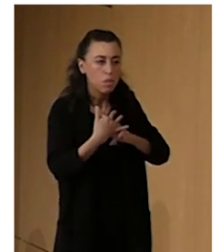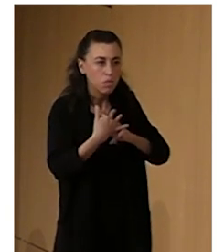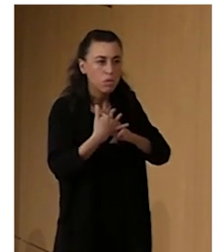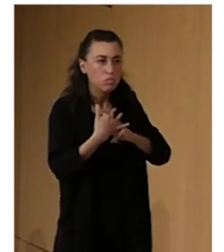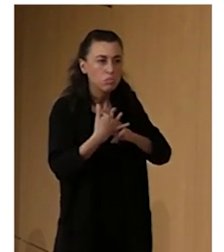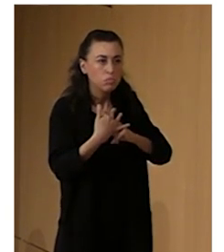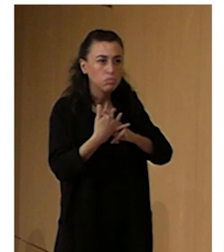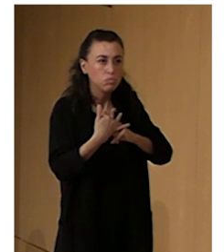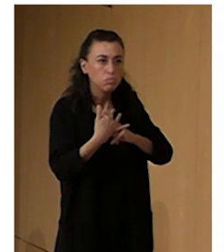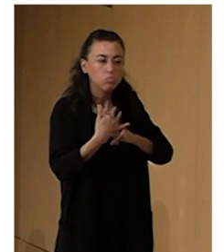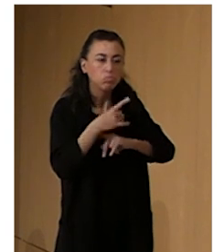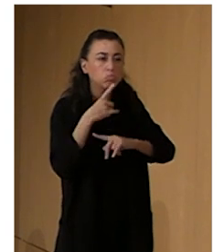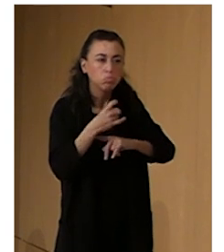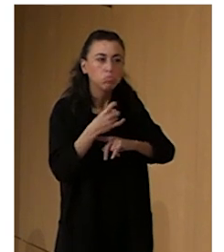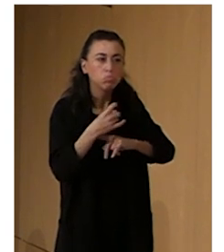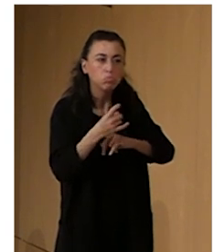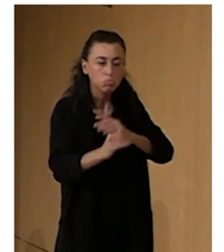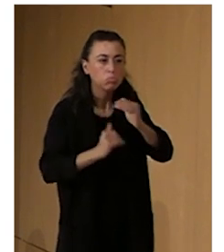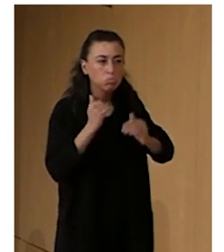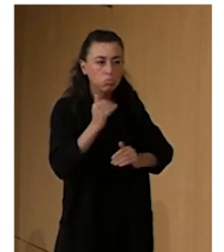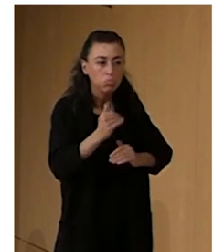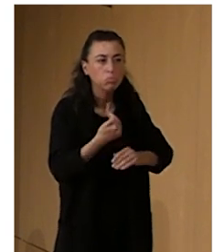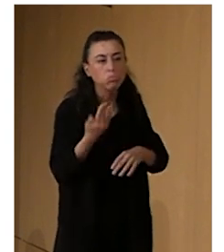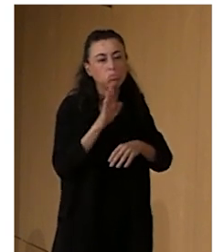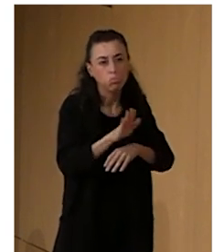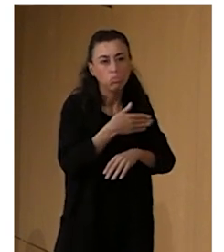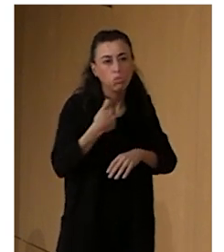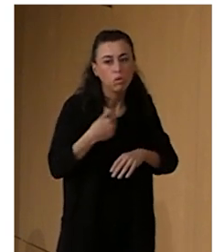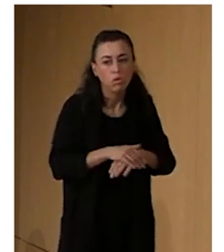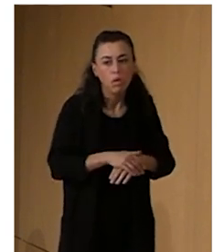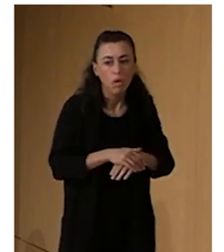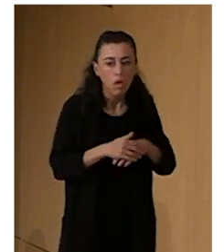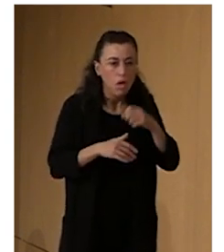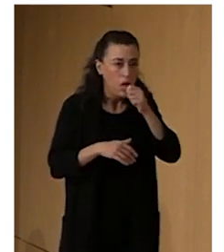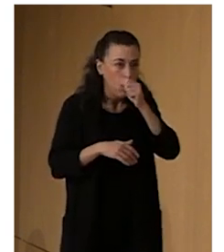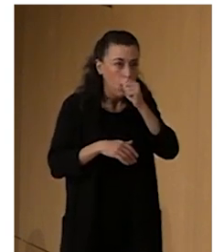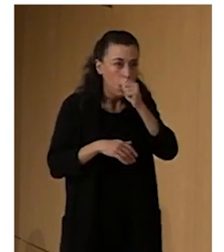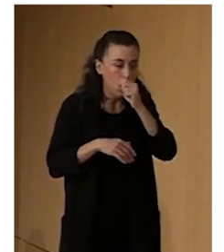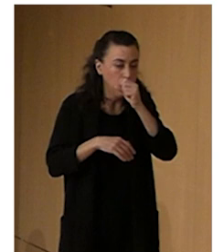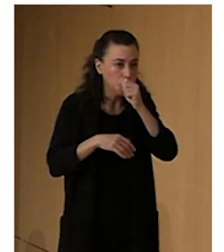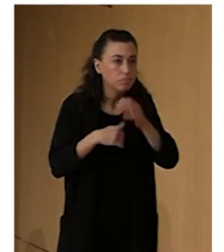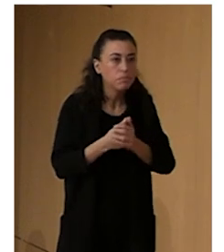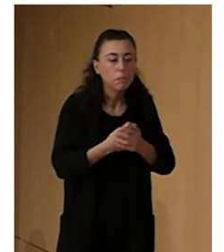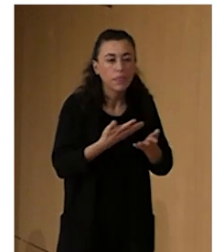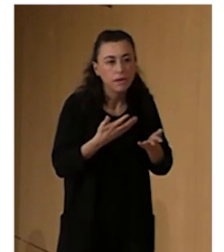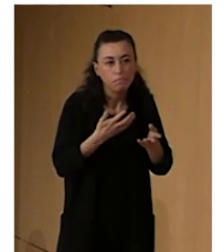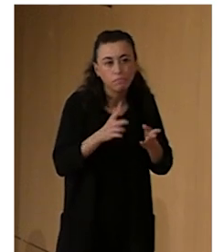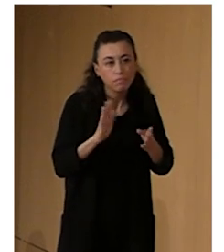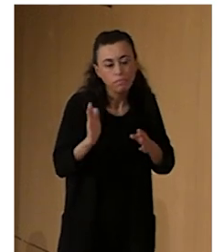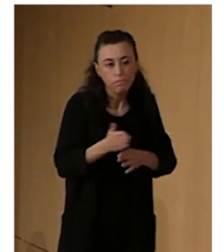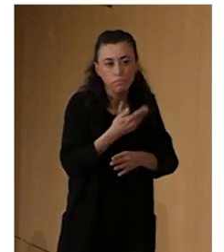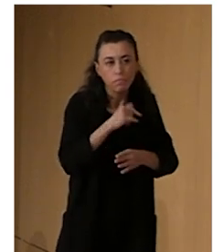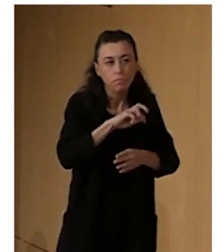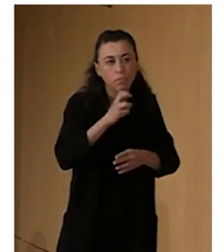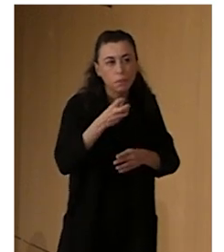Eh adversas pues eh podemos quizá comentar no si no pues podemos pasar la presentación etcétera En fin eh un poco en